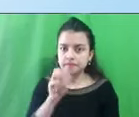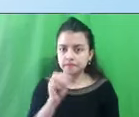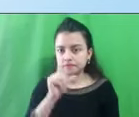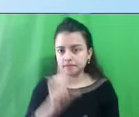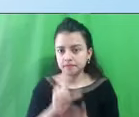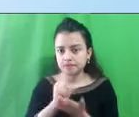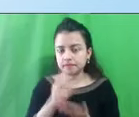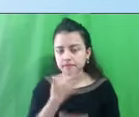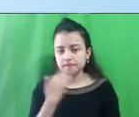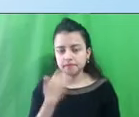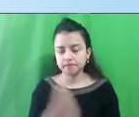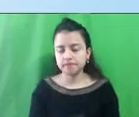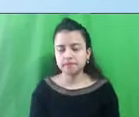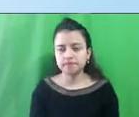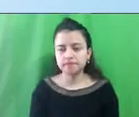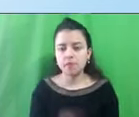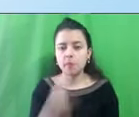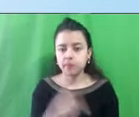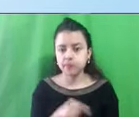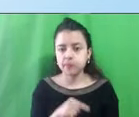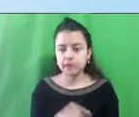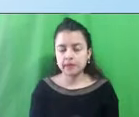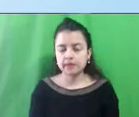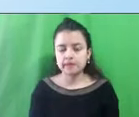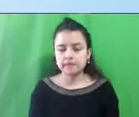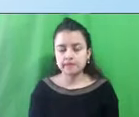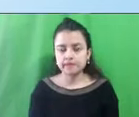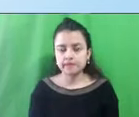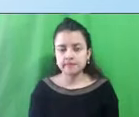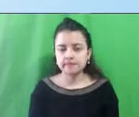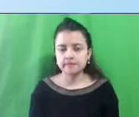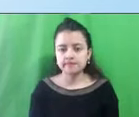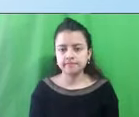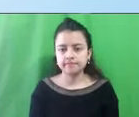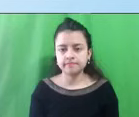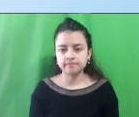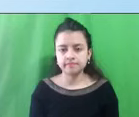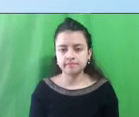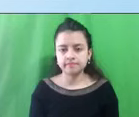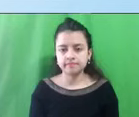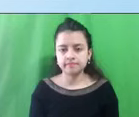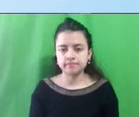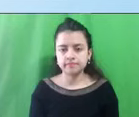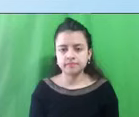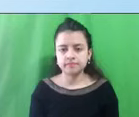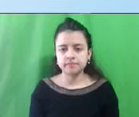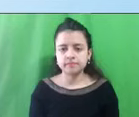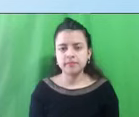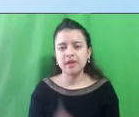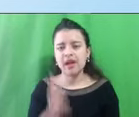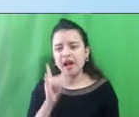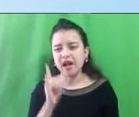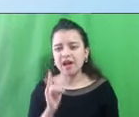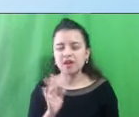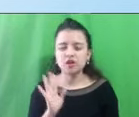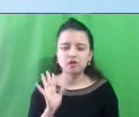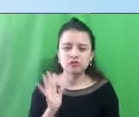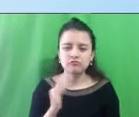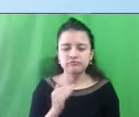la planta Gatillo, porque hay que tener en cuenta las pérdidas hidráulicas que se tienen por las tuberías y por las